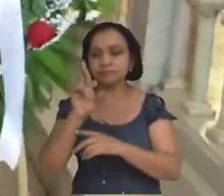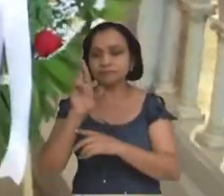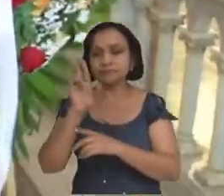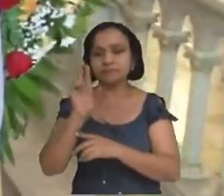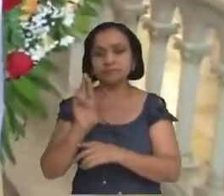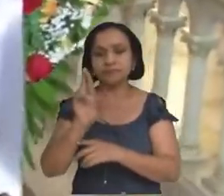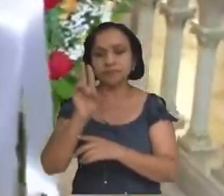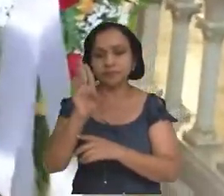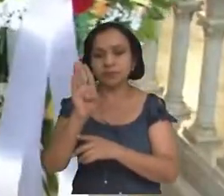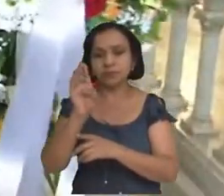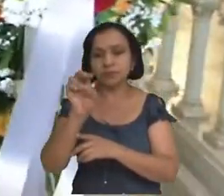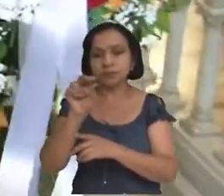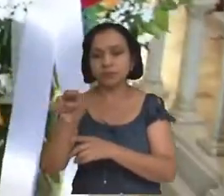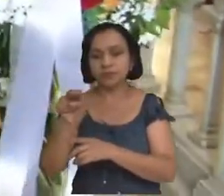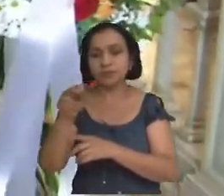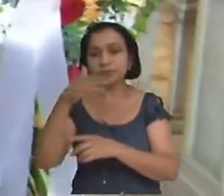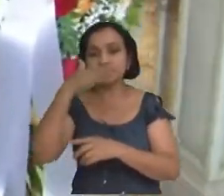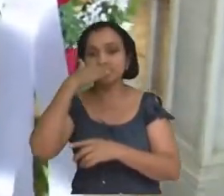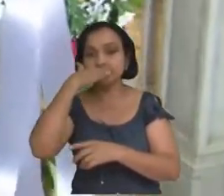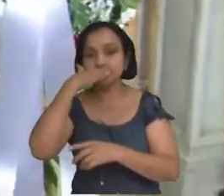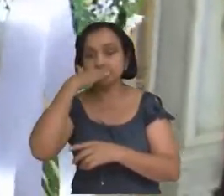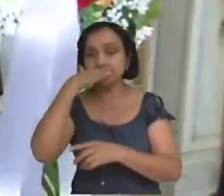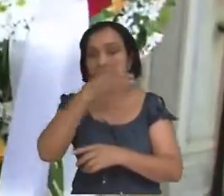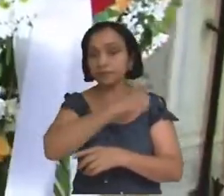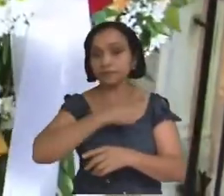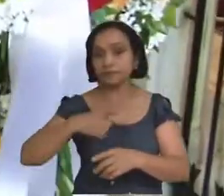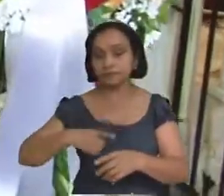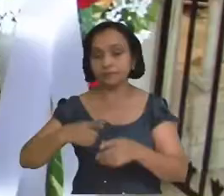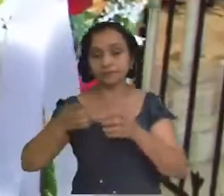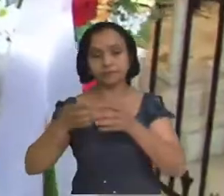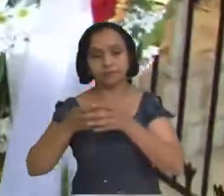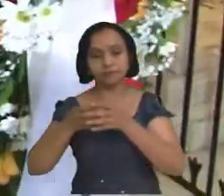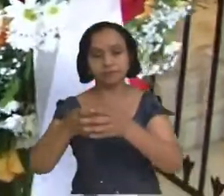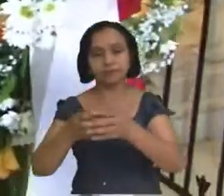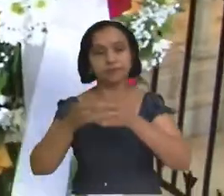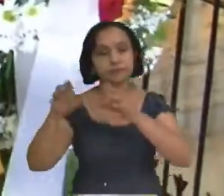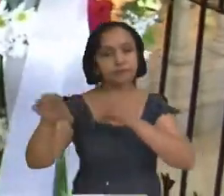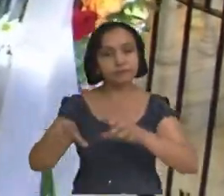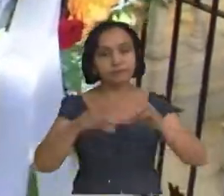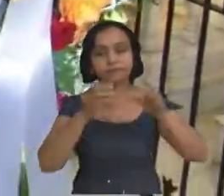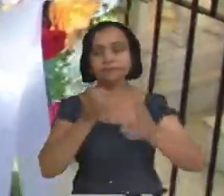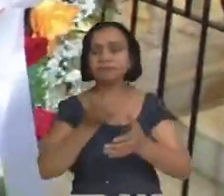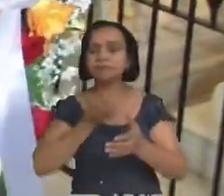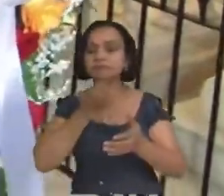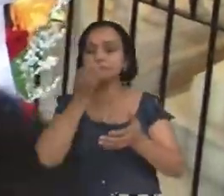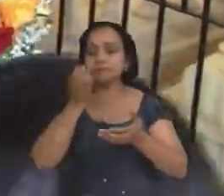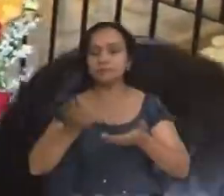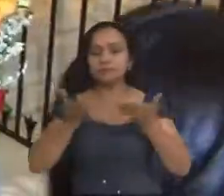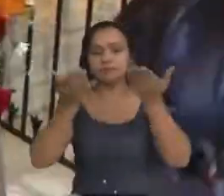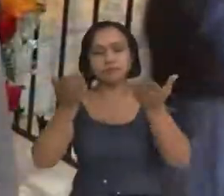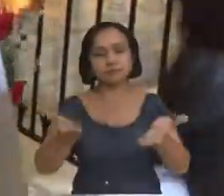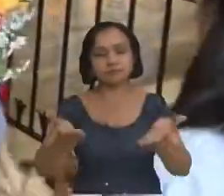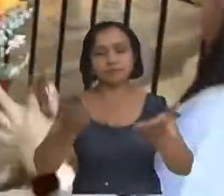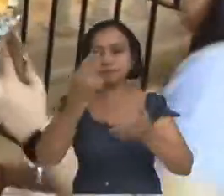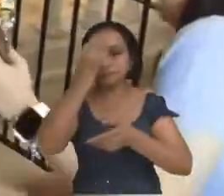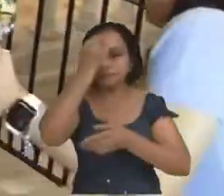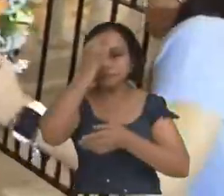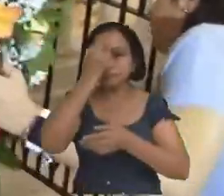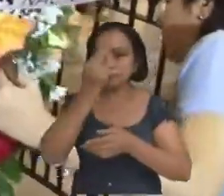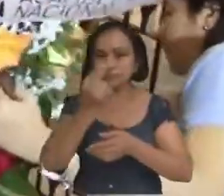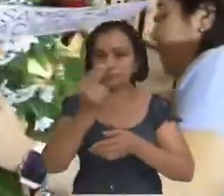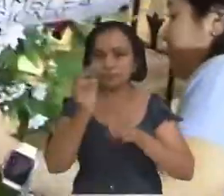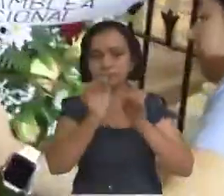La bancada del Frente Sandinista también se sumó a esta conmemoración, colocando ofrendas florales como un homenaje al